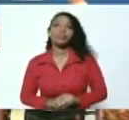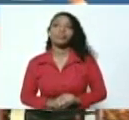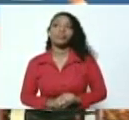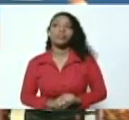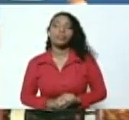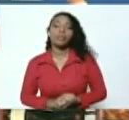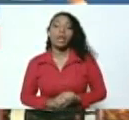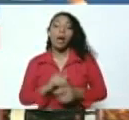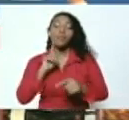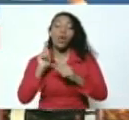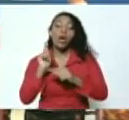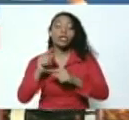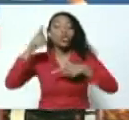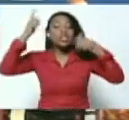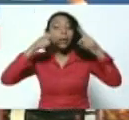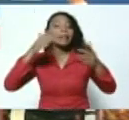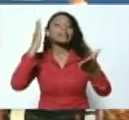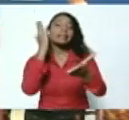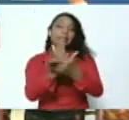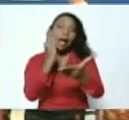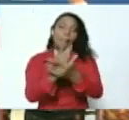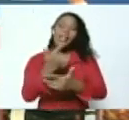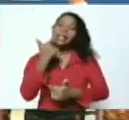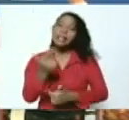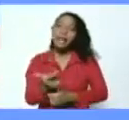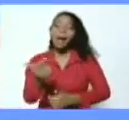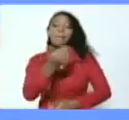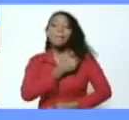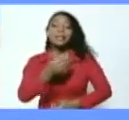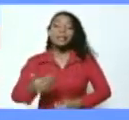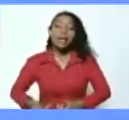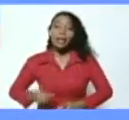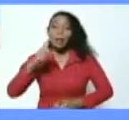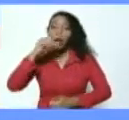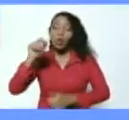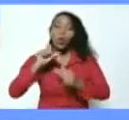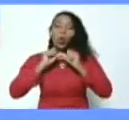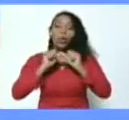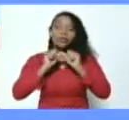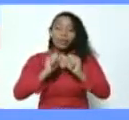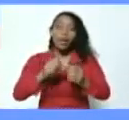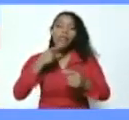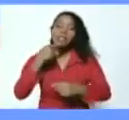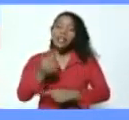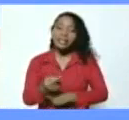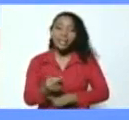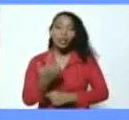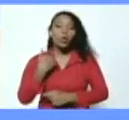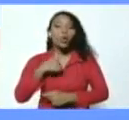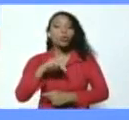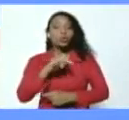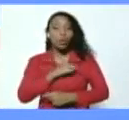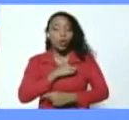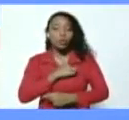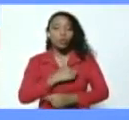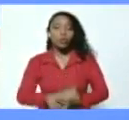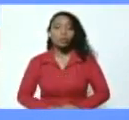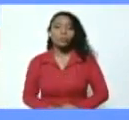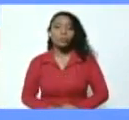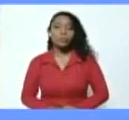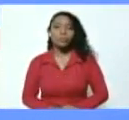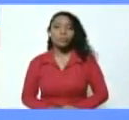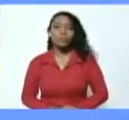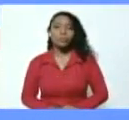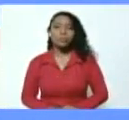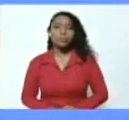también Chávez nos decía, el presidente Maduro lo sigue diciendo, nosotros, con ellos, con los